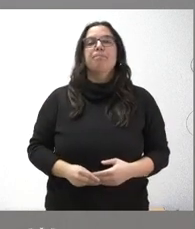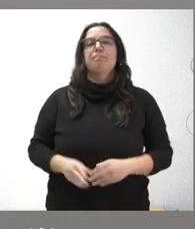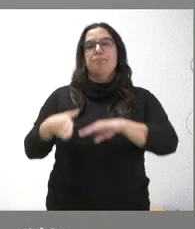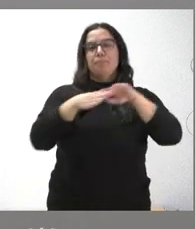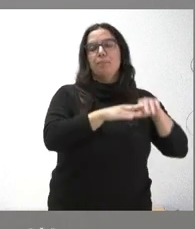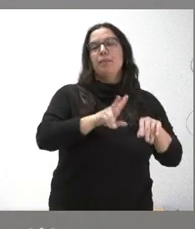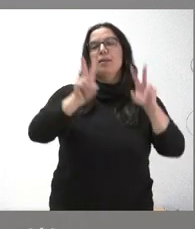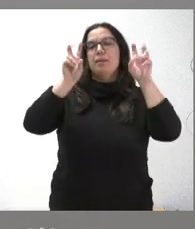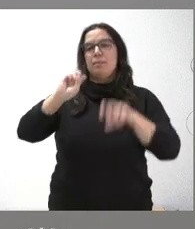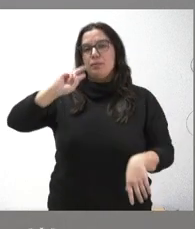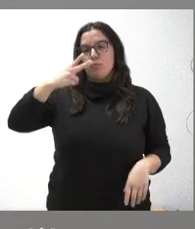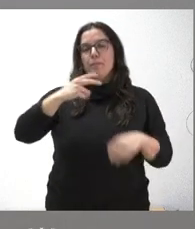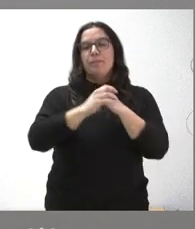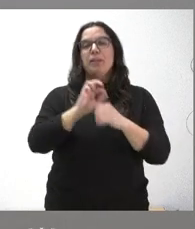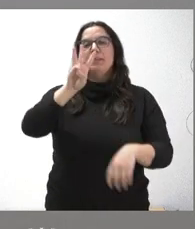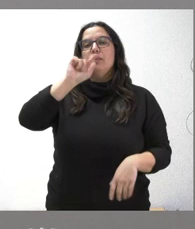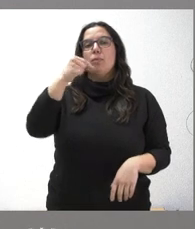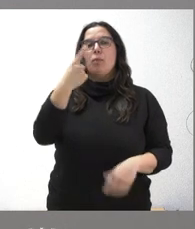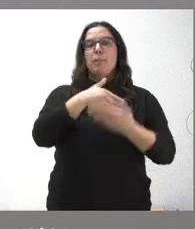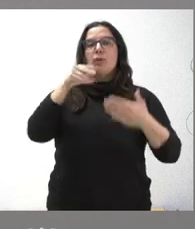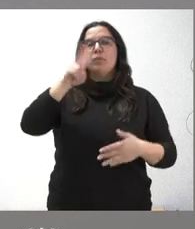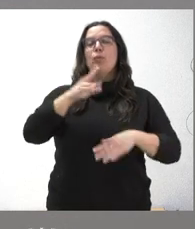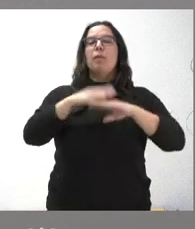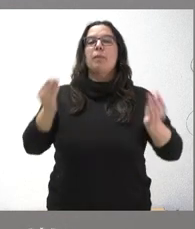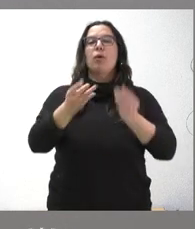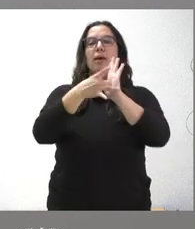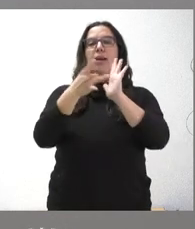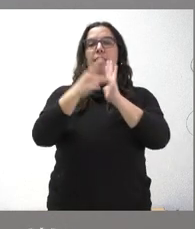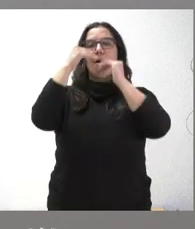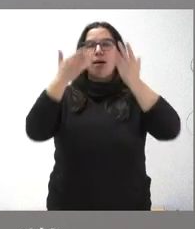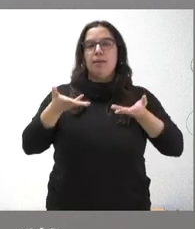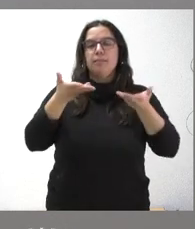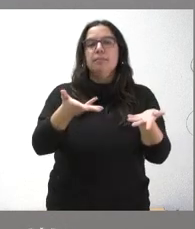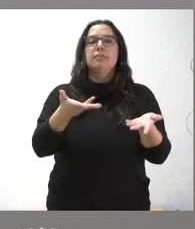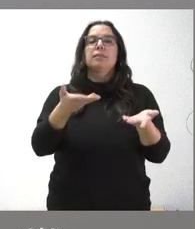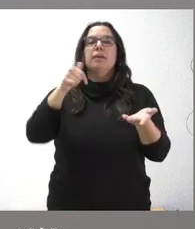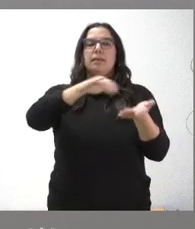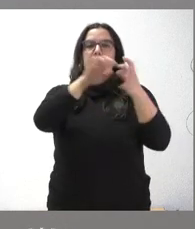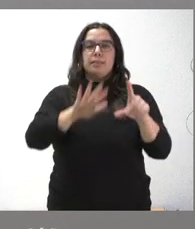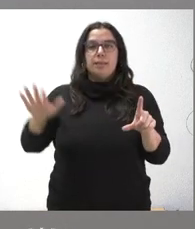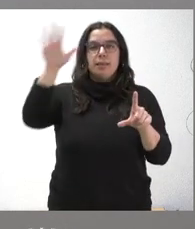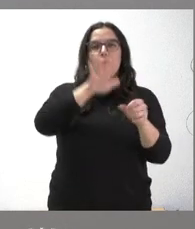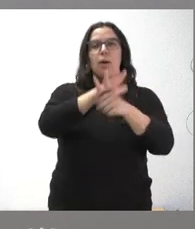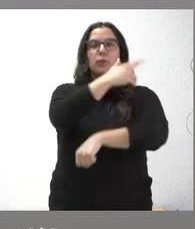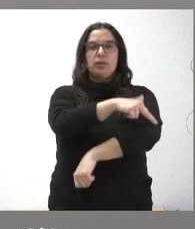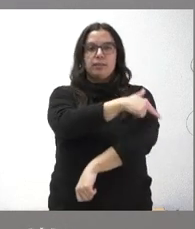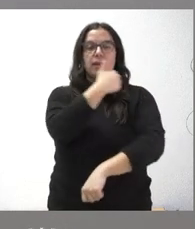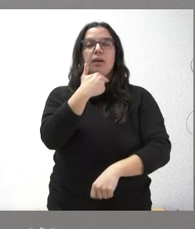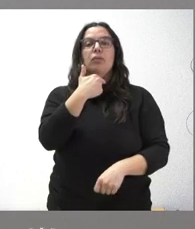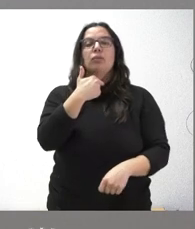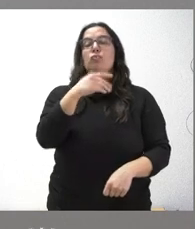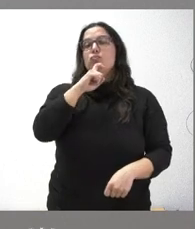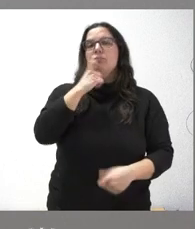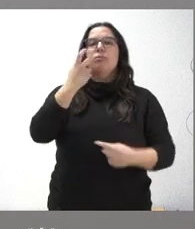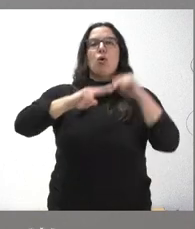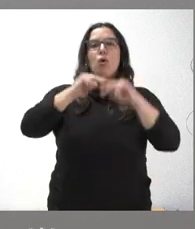lugar 3,1 millones de euros para la mejora de la calidad asistencial en Castilla y León en el ámbito sanitario mediante obras en